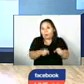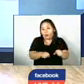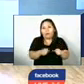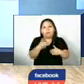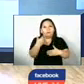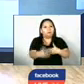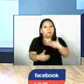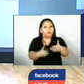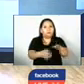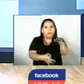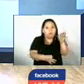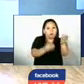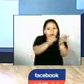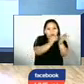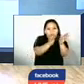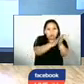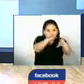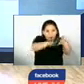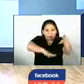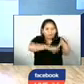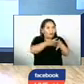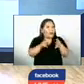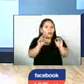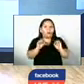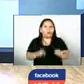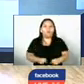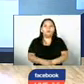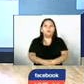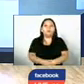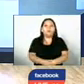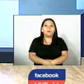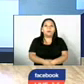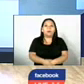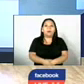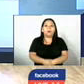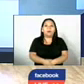procederse a una calendarización para su inmunización